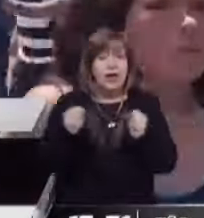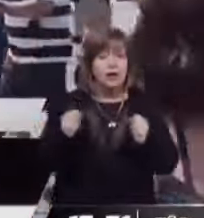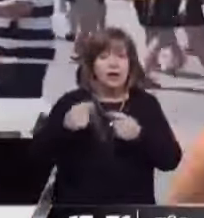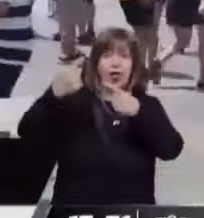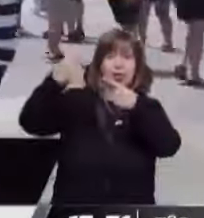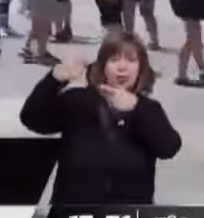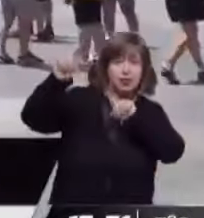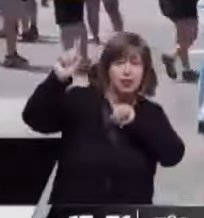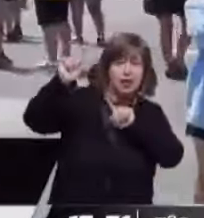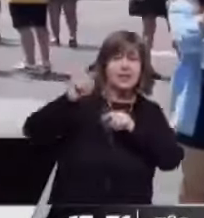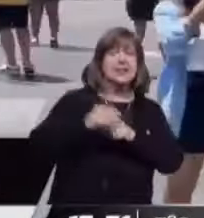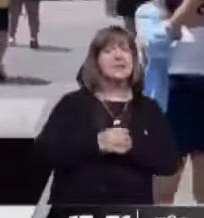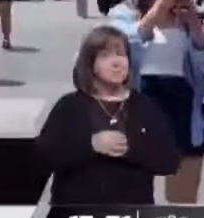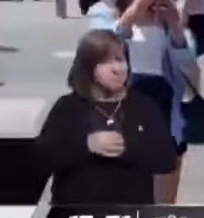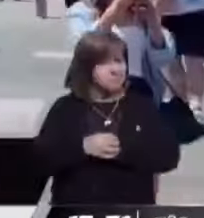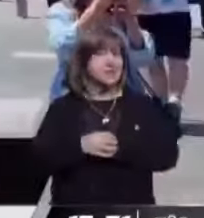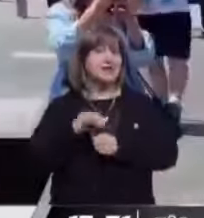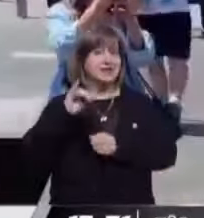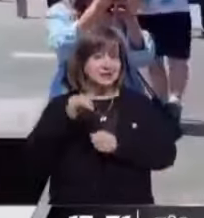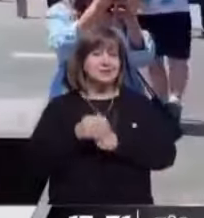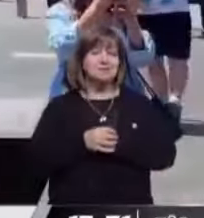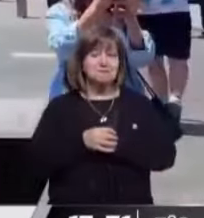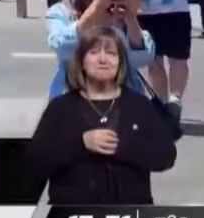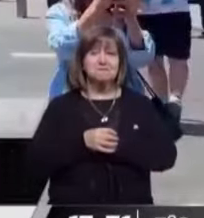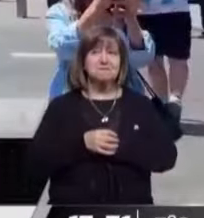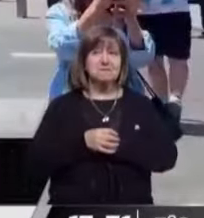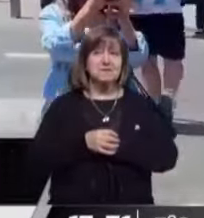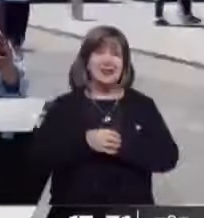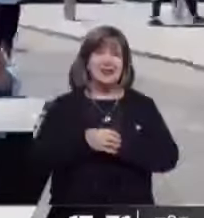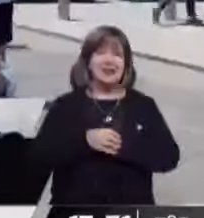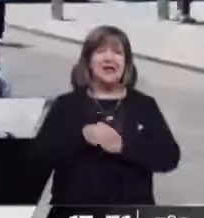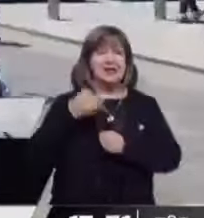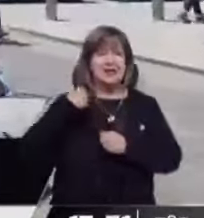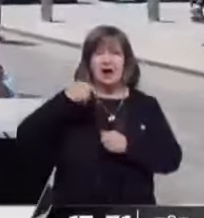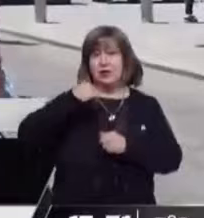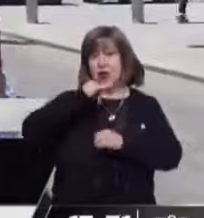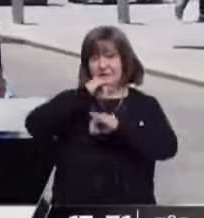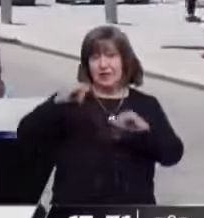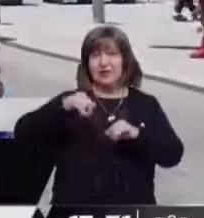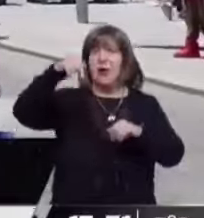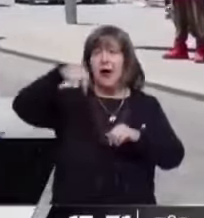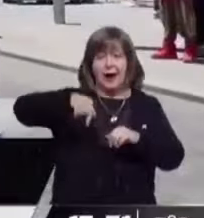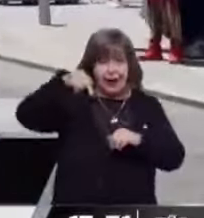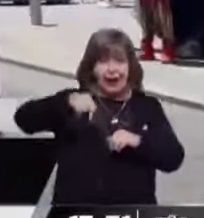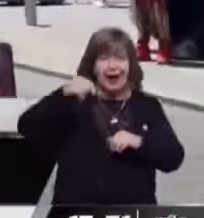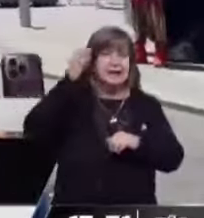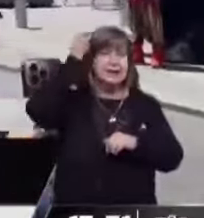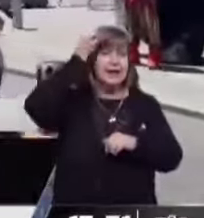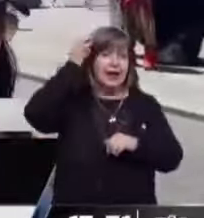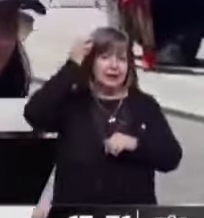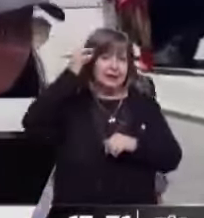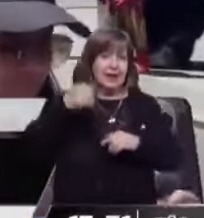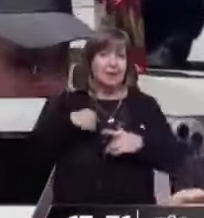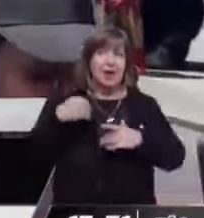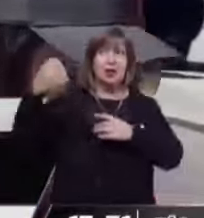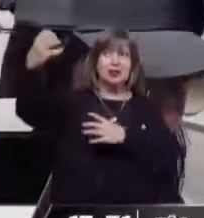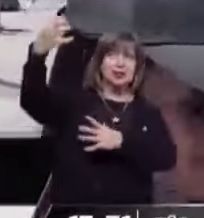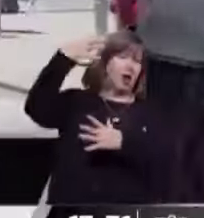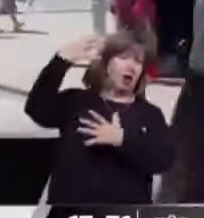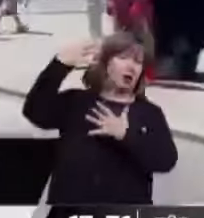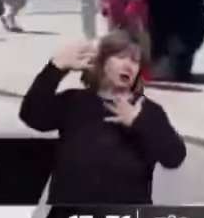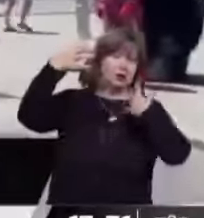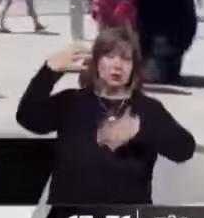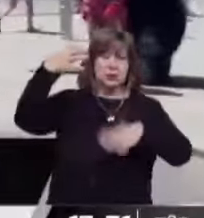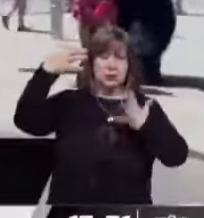Absolutamente, en este momento, como te decía, a la sombra hay 30 grados, pero al sol realmente acá debe hacer un poquito más de